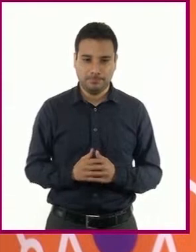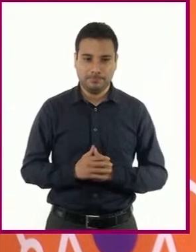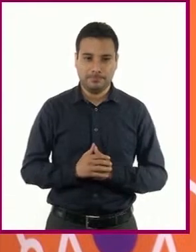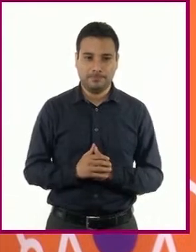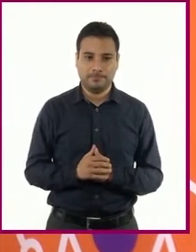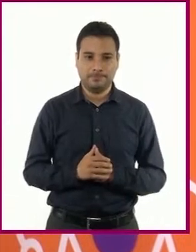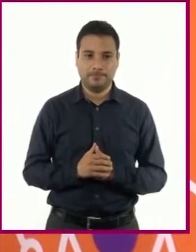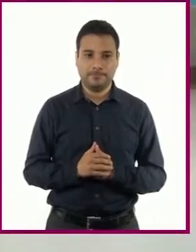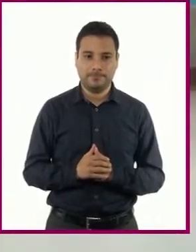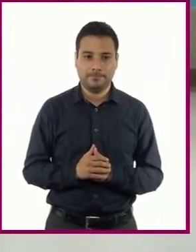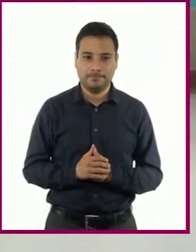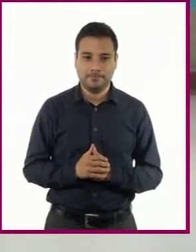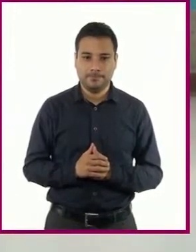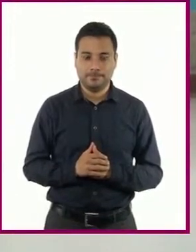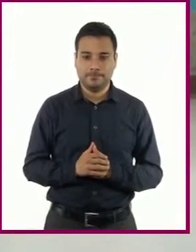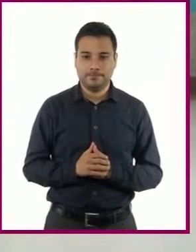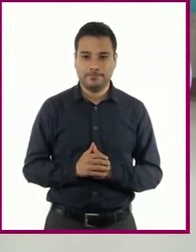mol.